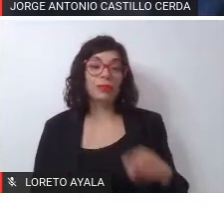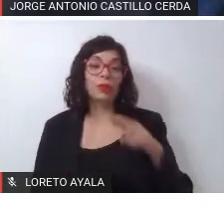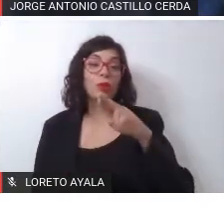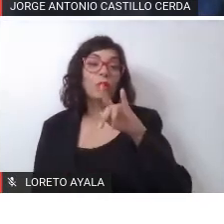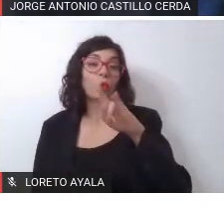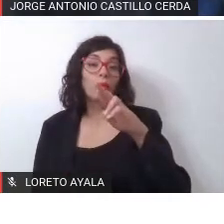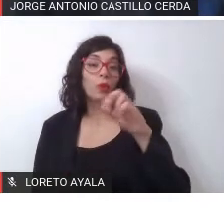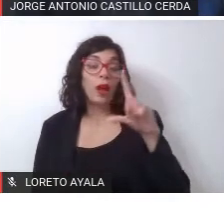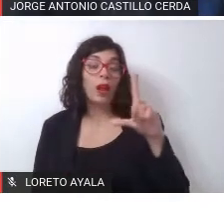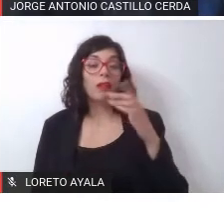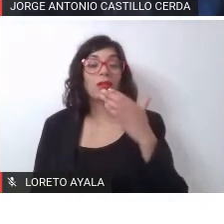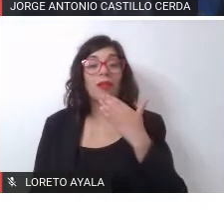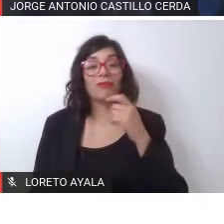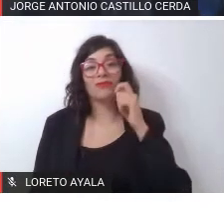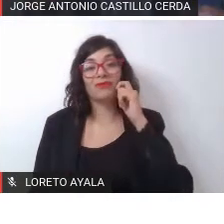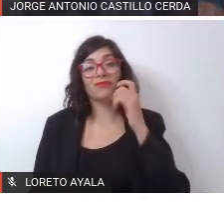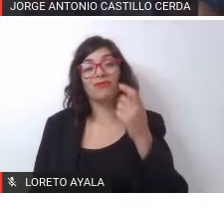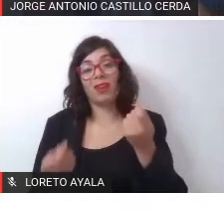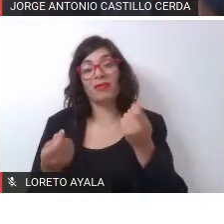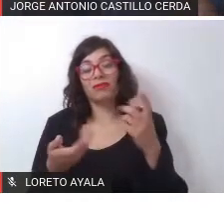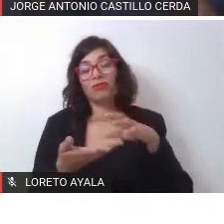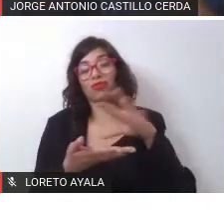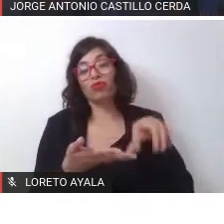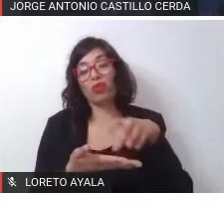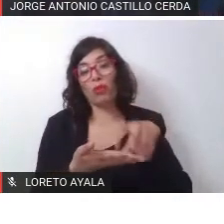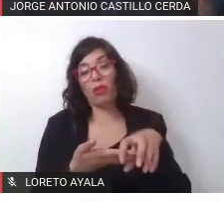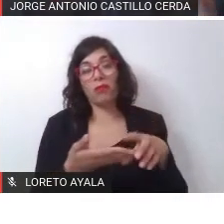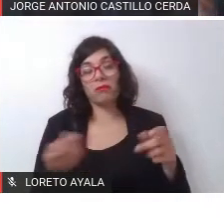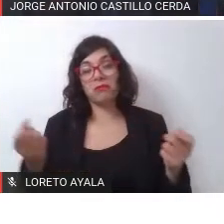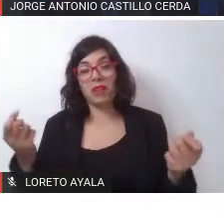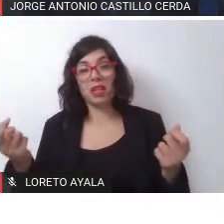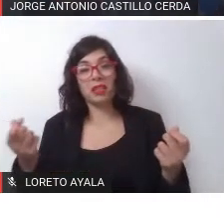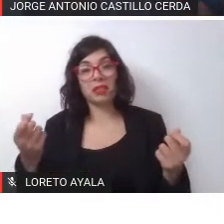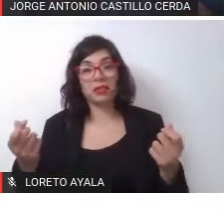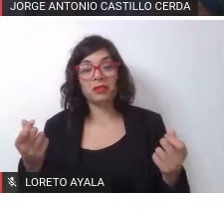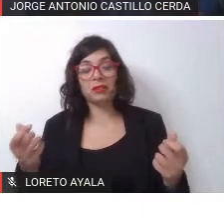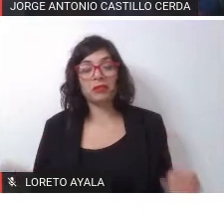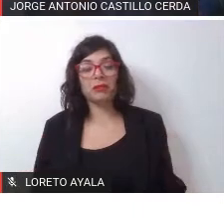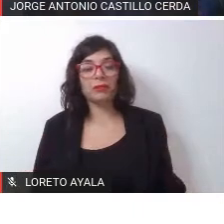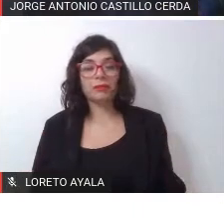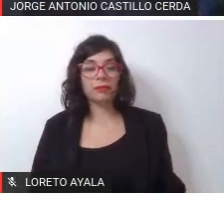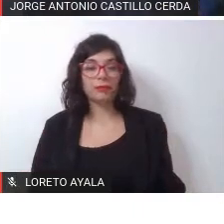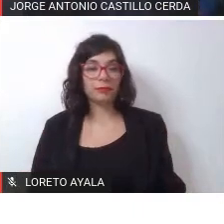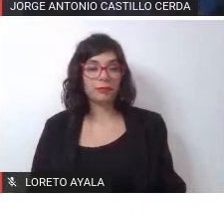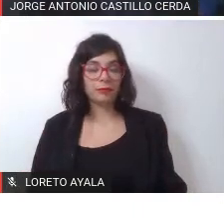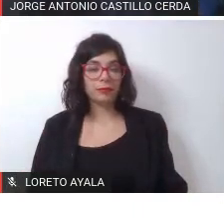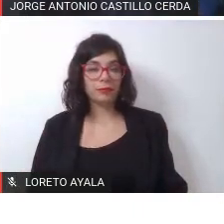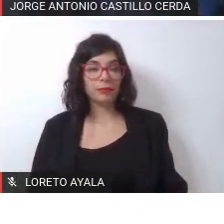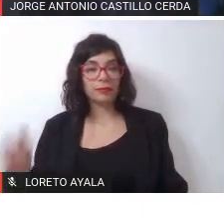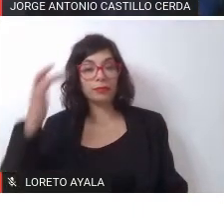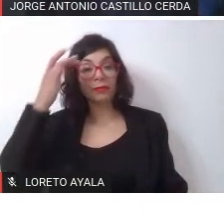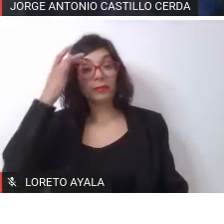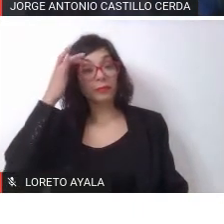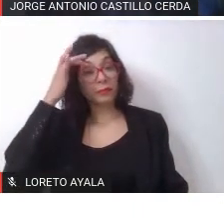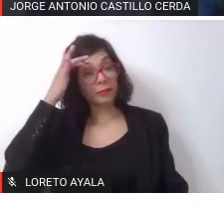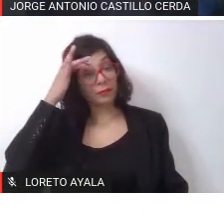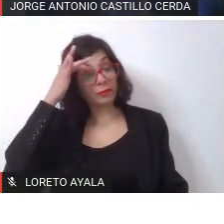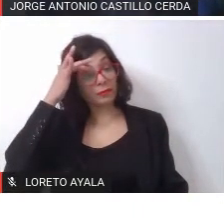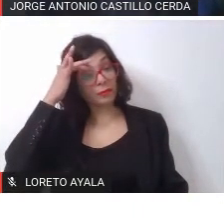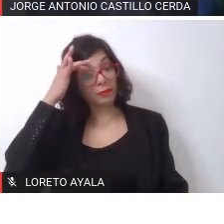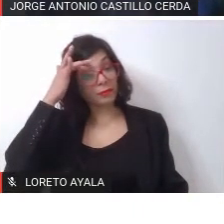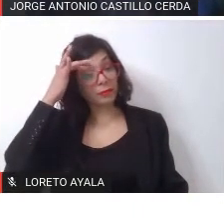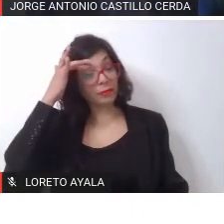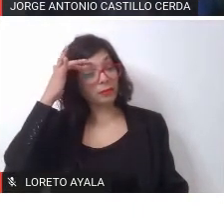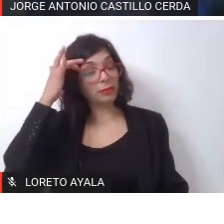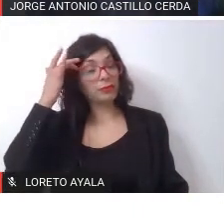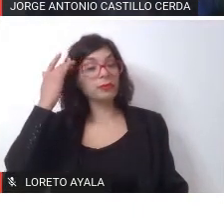urbano. Ese es el contexto, el concepto de lo que es hoy día la ruralidad y es de lo